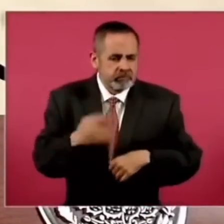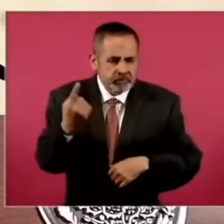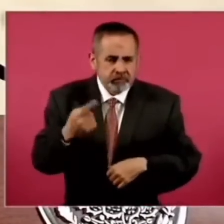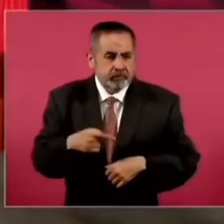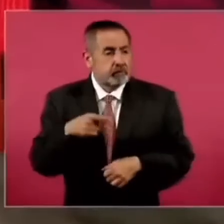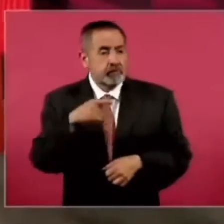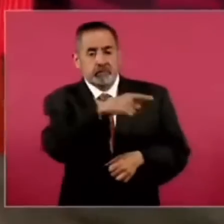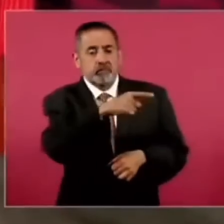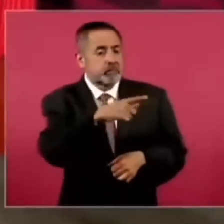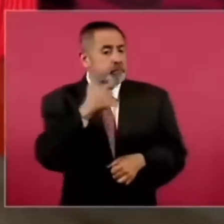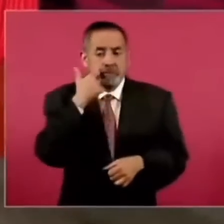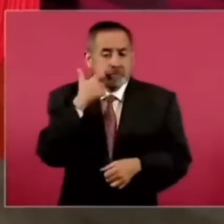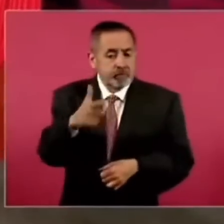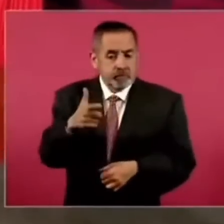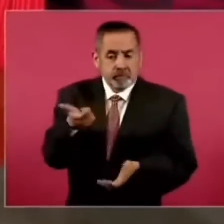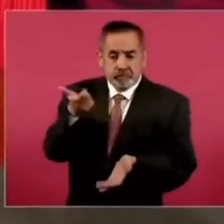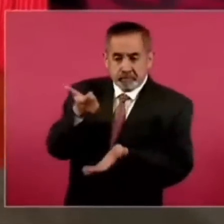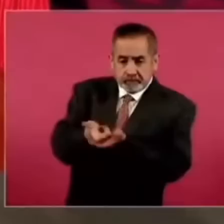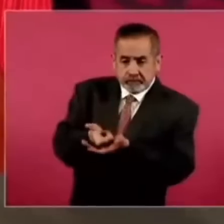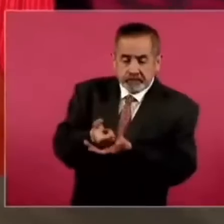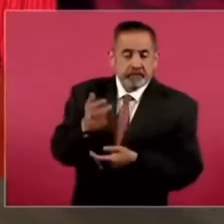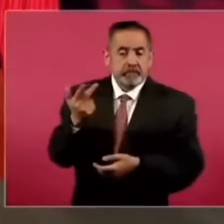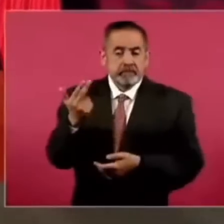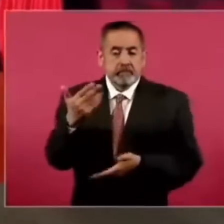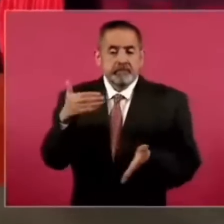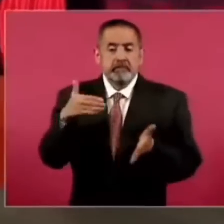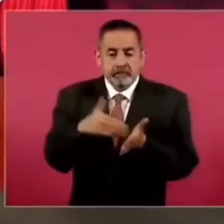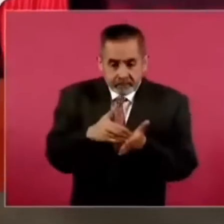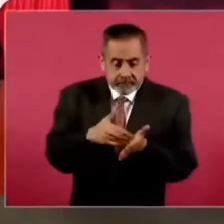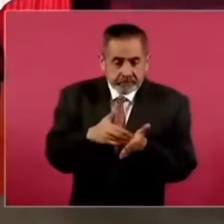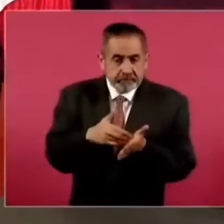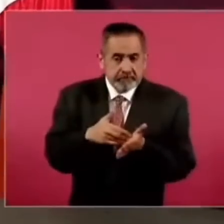porque no quieren pagar 25,000